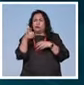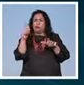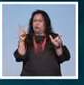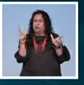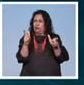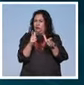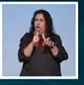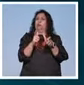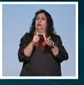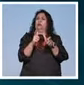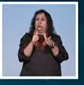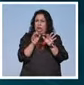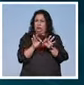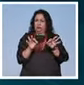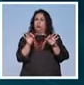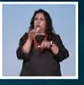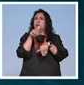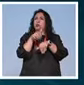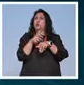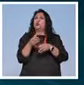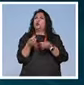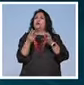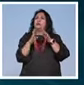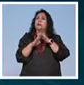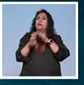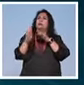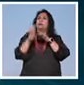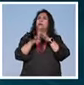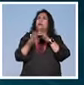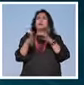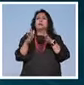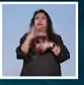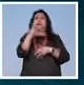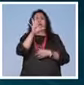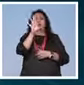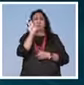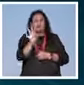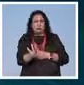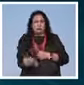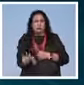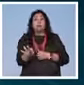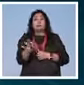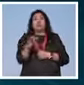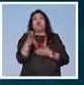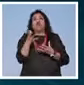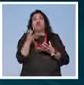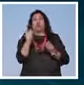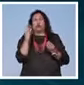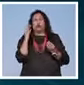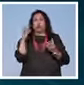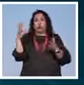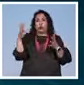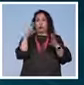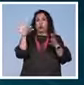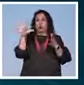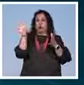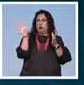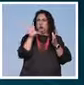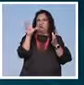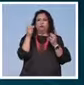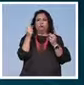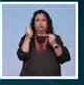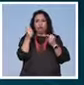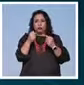disminución significativa en el número de migraciones, cerca del 10%, durante altas perturbaciones geomagnéticas.